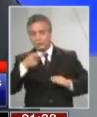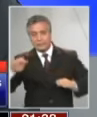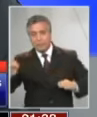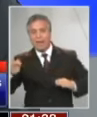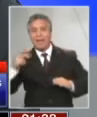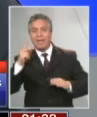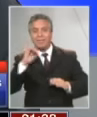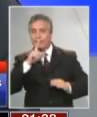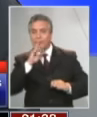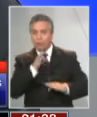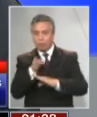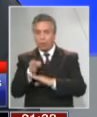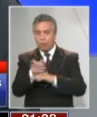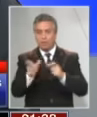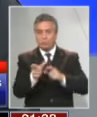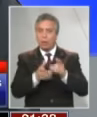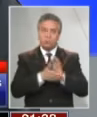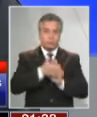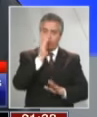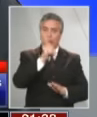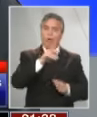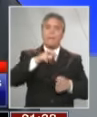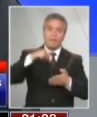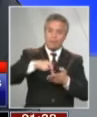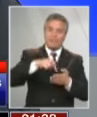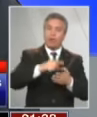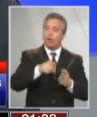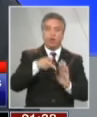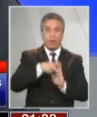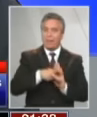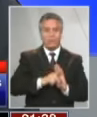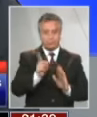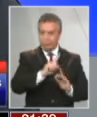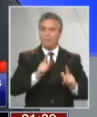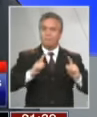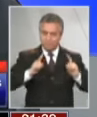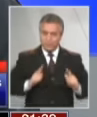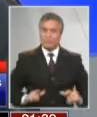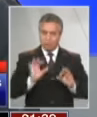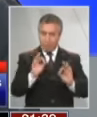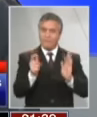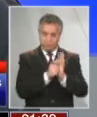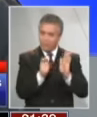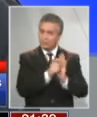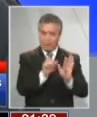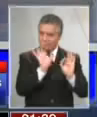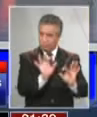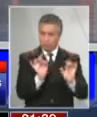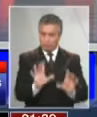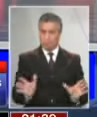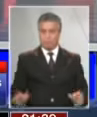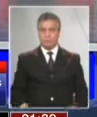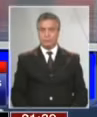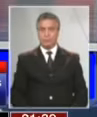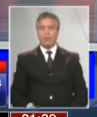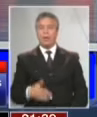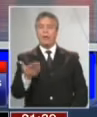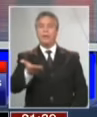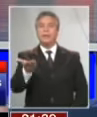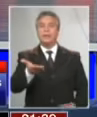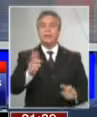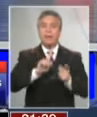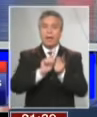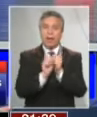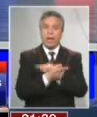semanas distritales y tampoco en periodos parlamentarios normales. Tiene que ocuparse los festivos que están para esas fechas. ¿Y qué cambio necesitan